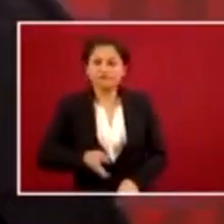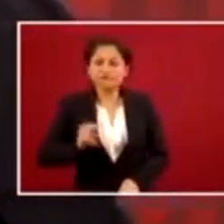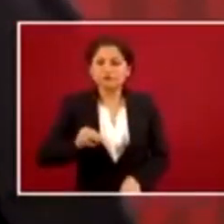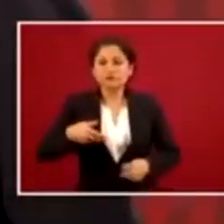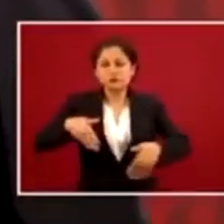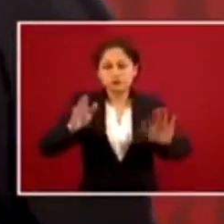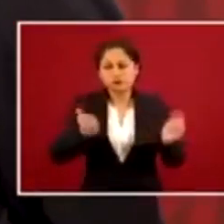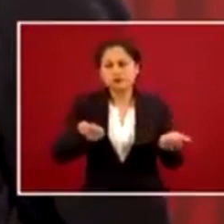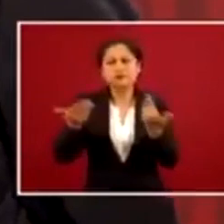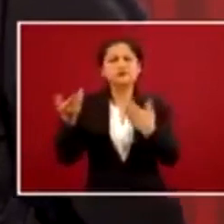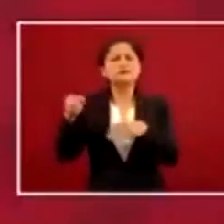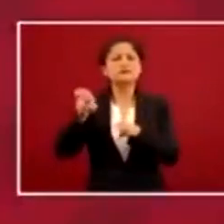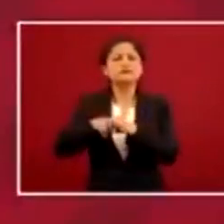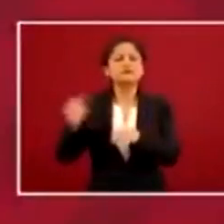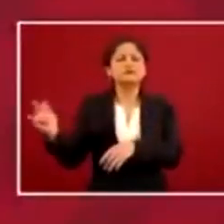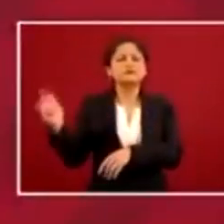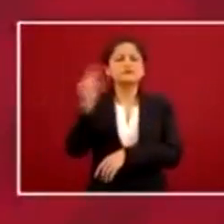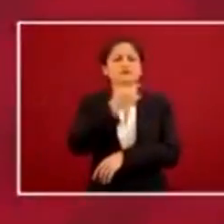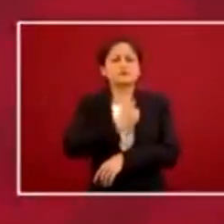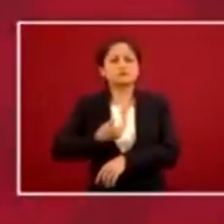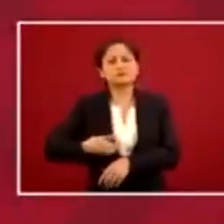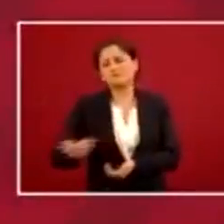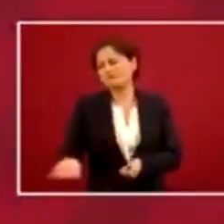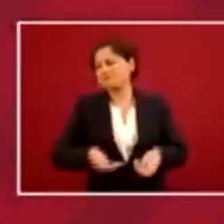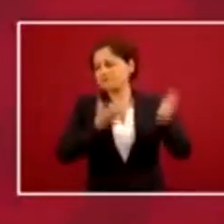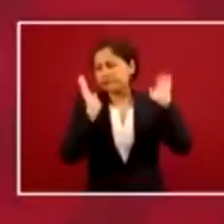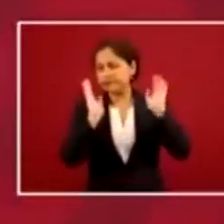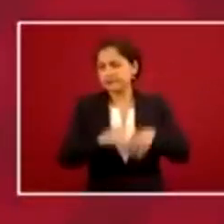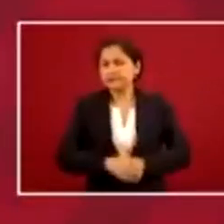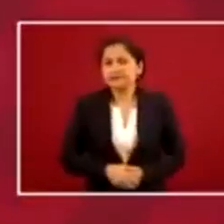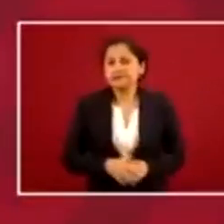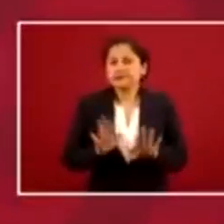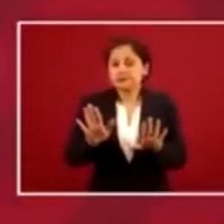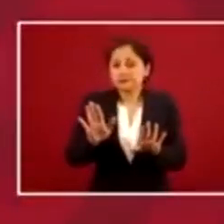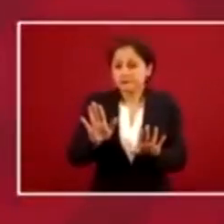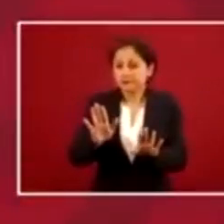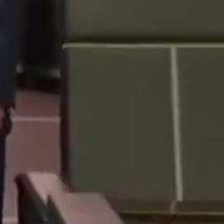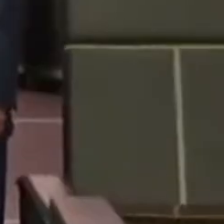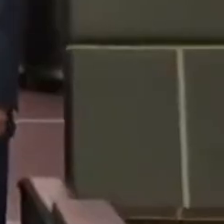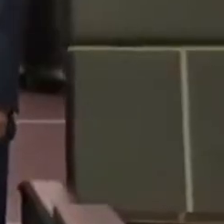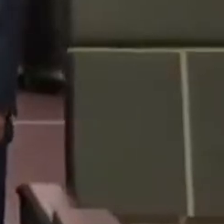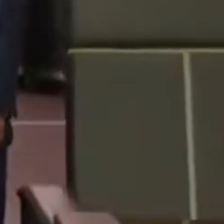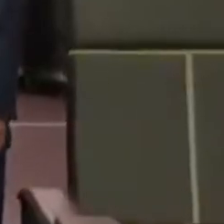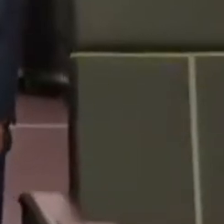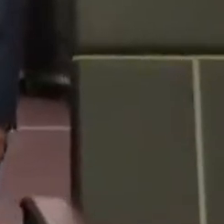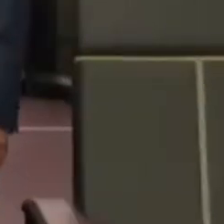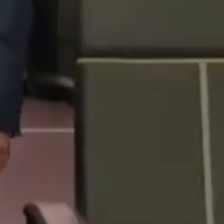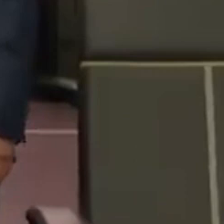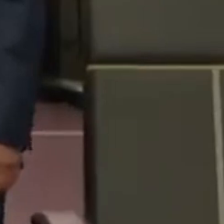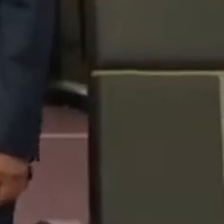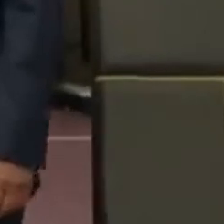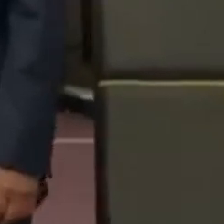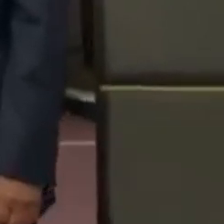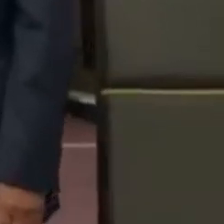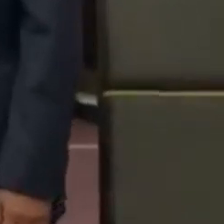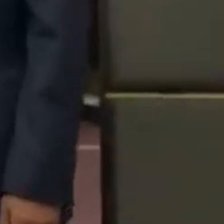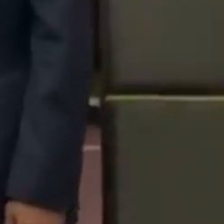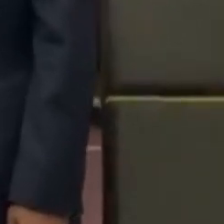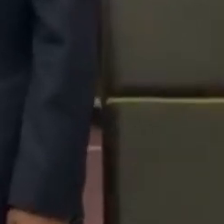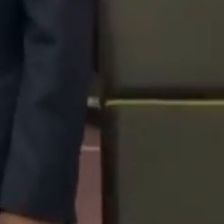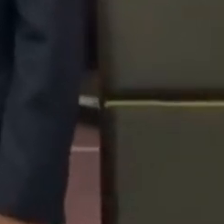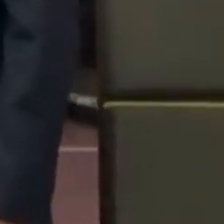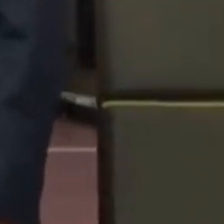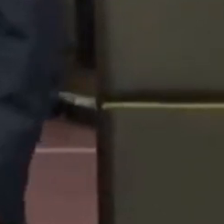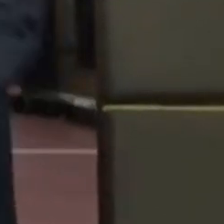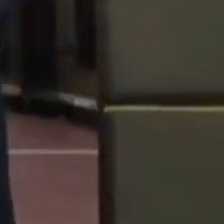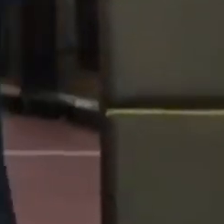vamos a rifar desde eso no se va a detener es avión lo vamos a rifar el 15 de septiembre